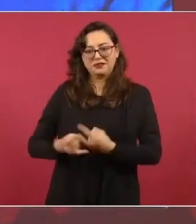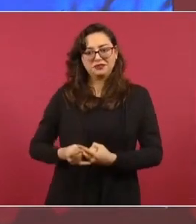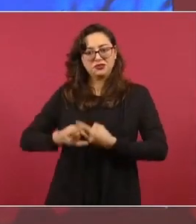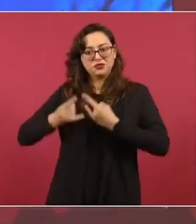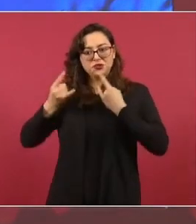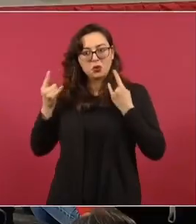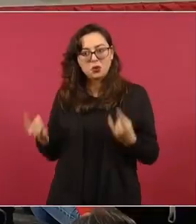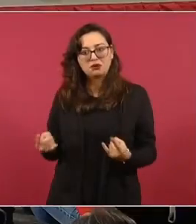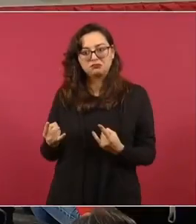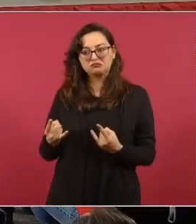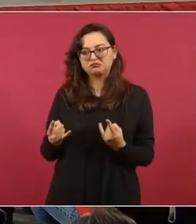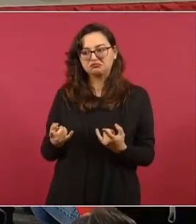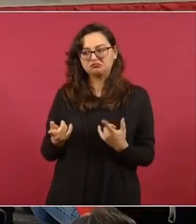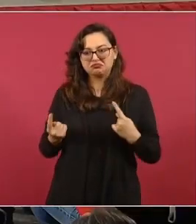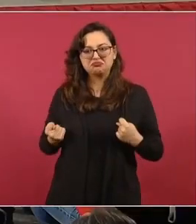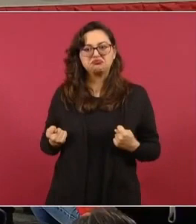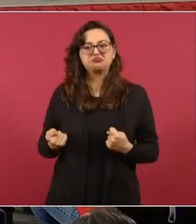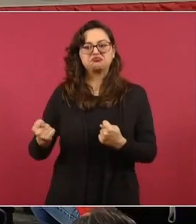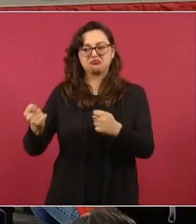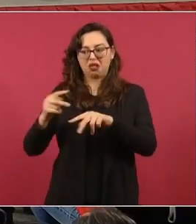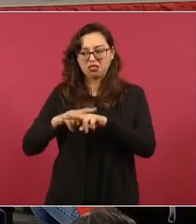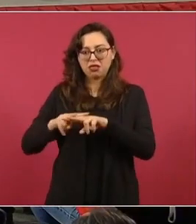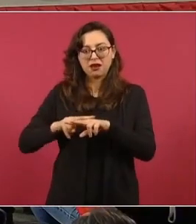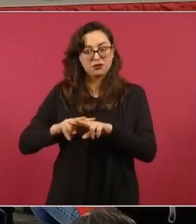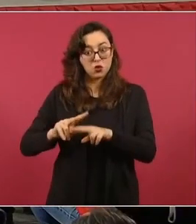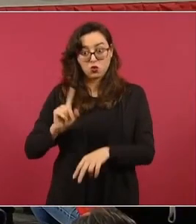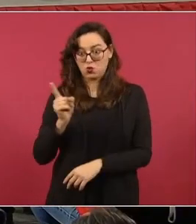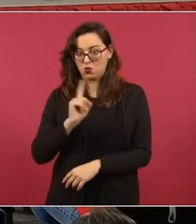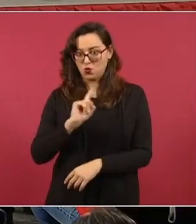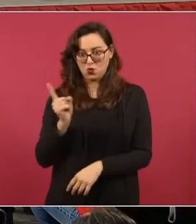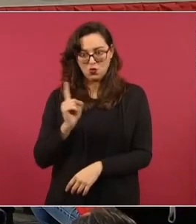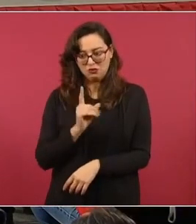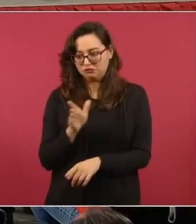de los antiguos mayas,